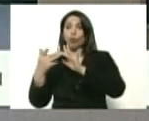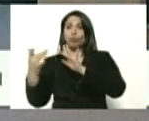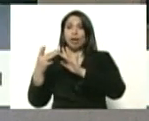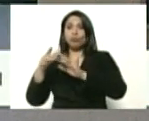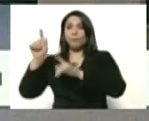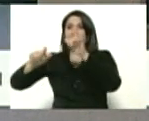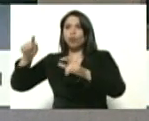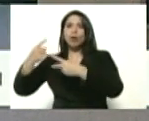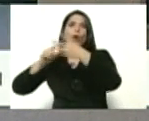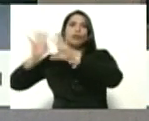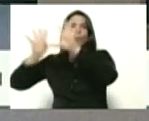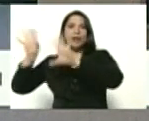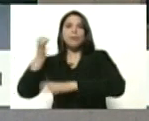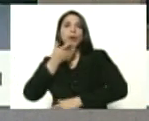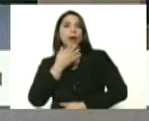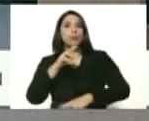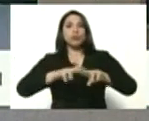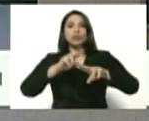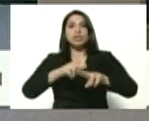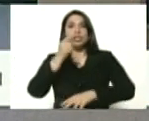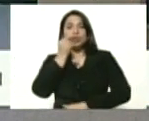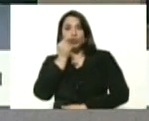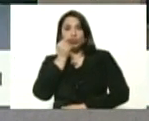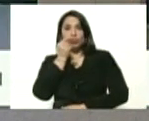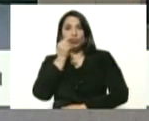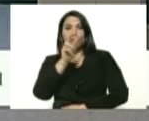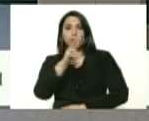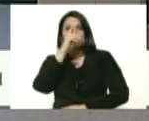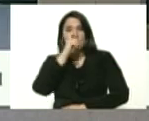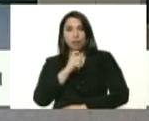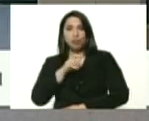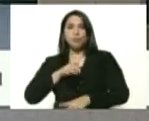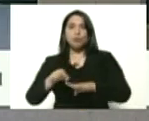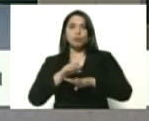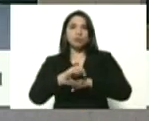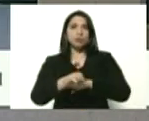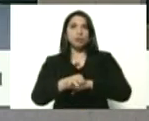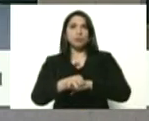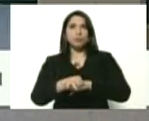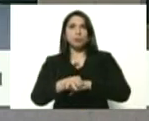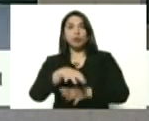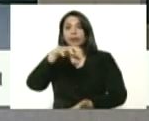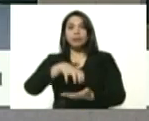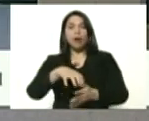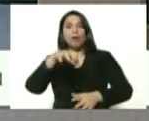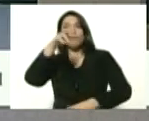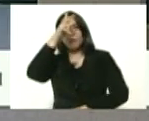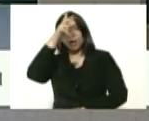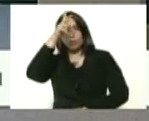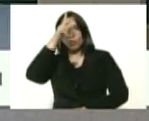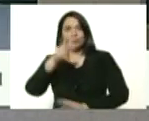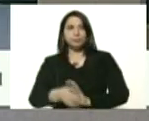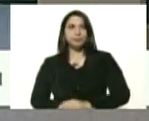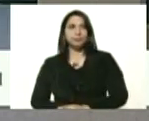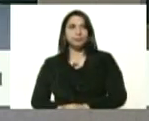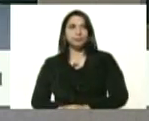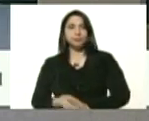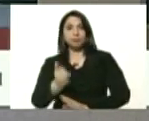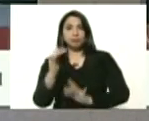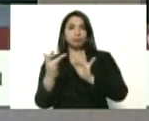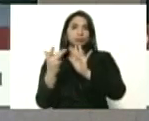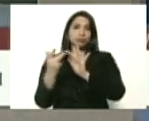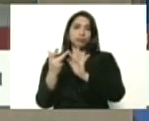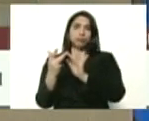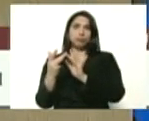internacionales. Un niñito de 2 años del municipio Falcón, del estado Falcón, perdón, municipio Miranda, que tuvo un contacto con